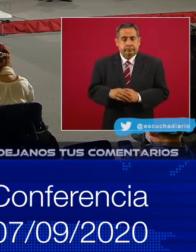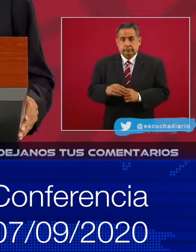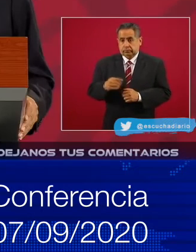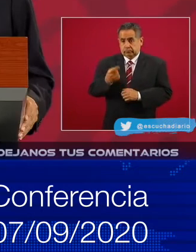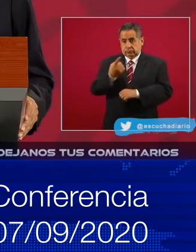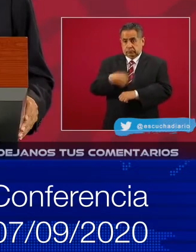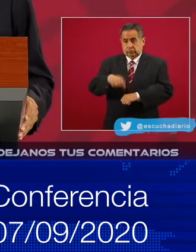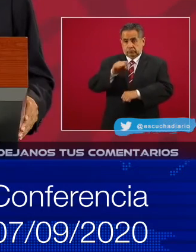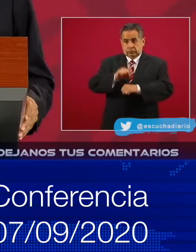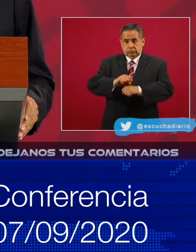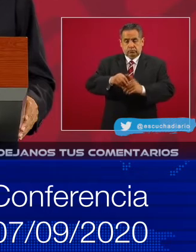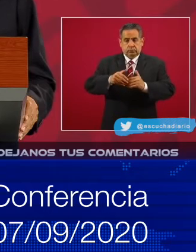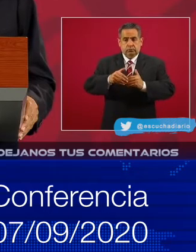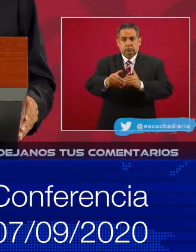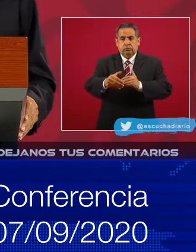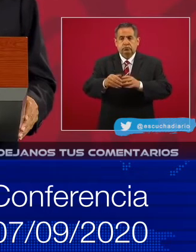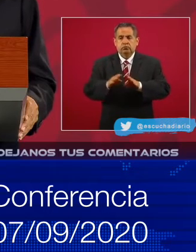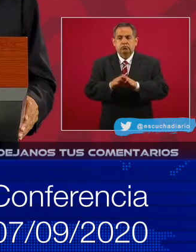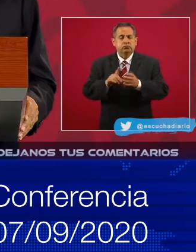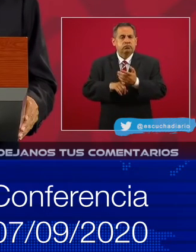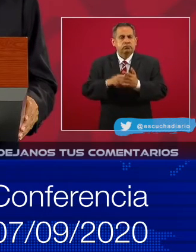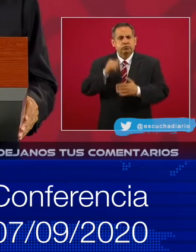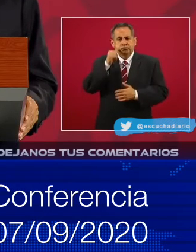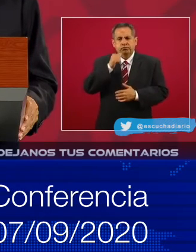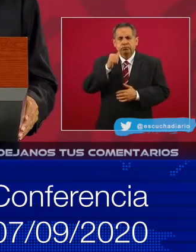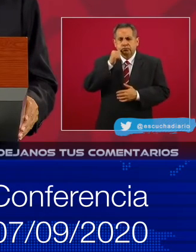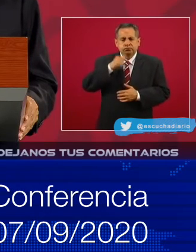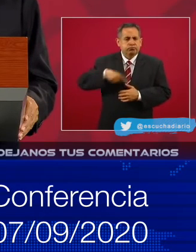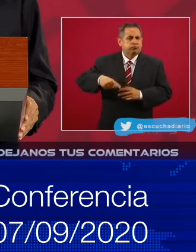semana, como lo hacemos siempre,